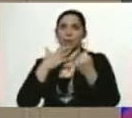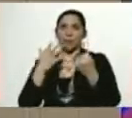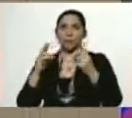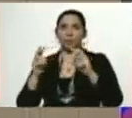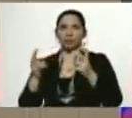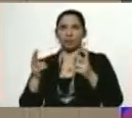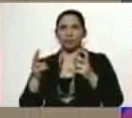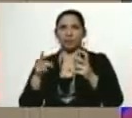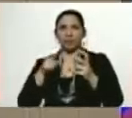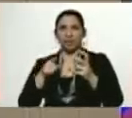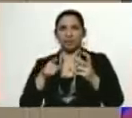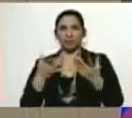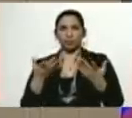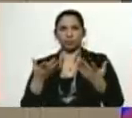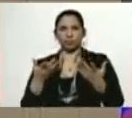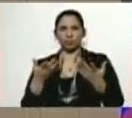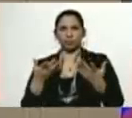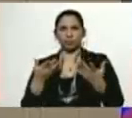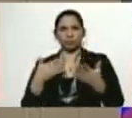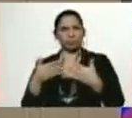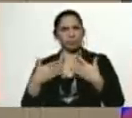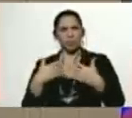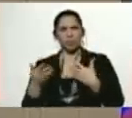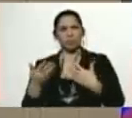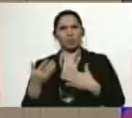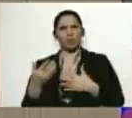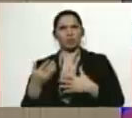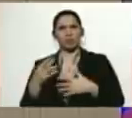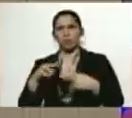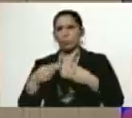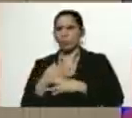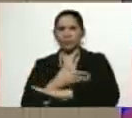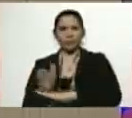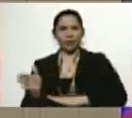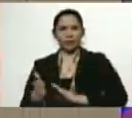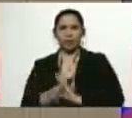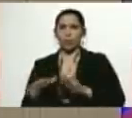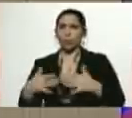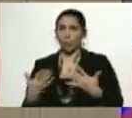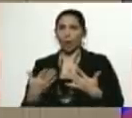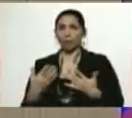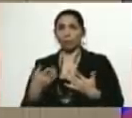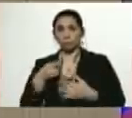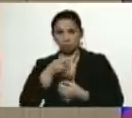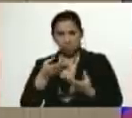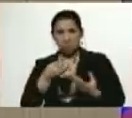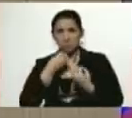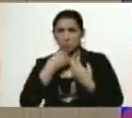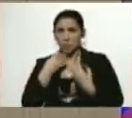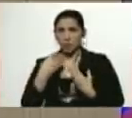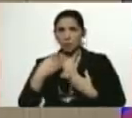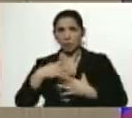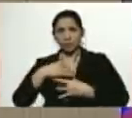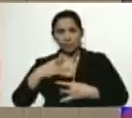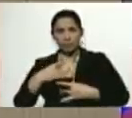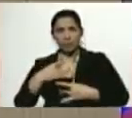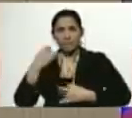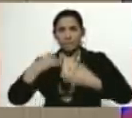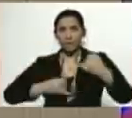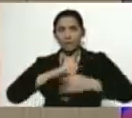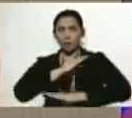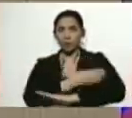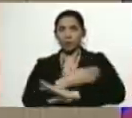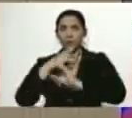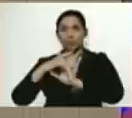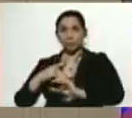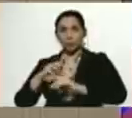tarde, pero no importa. Nunca es tarde cuando la dicha es buena. Con el fin de fortalecer la